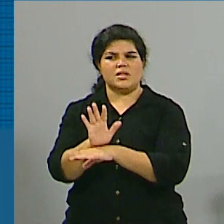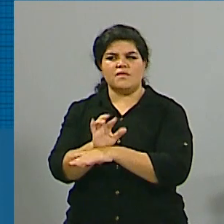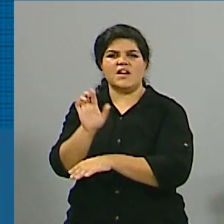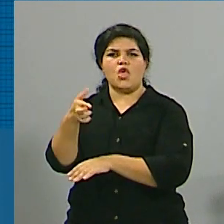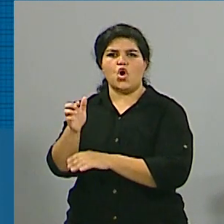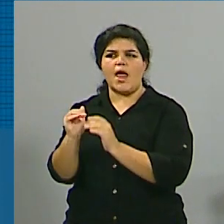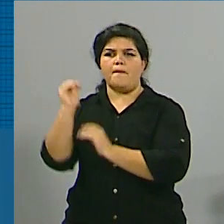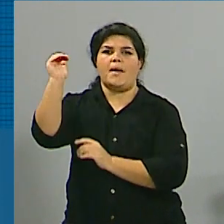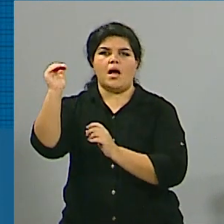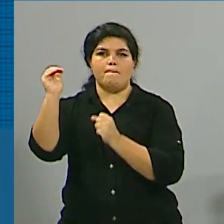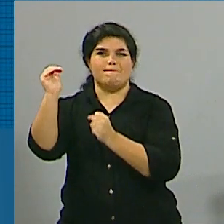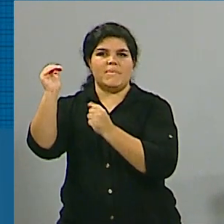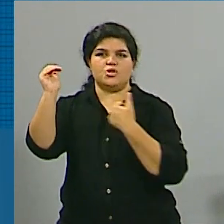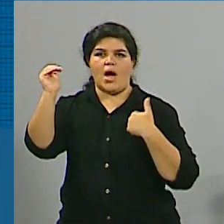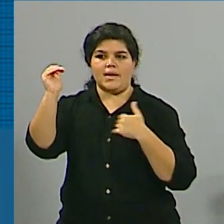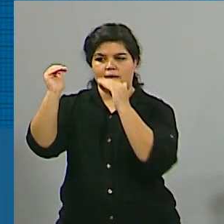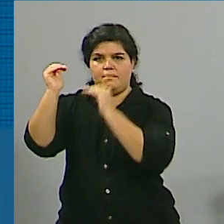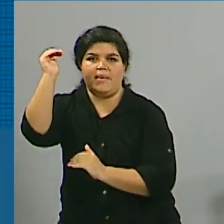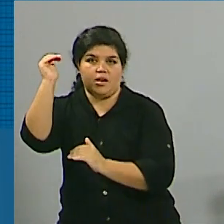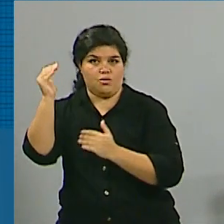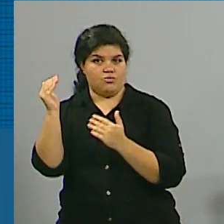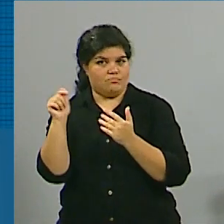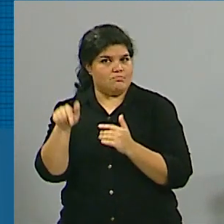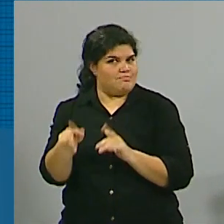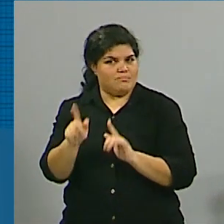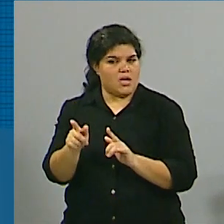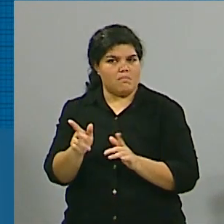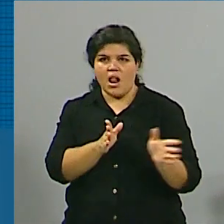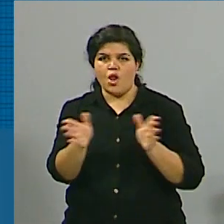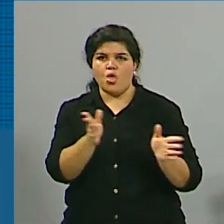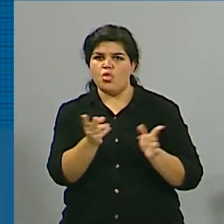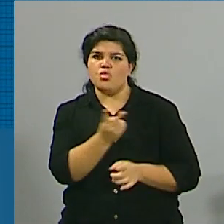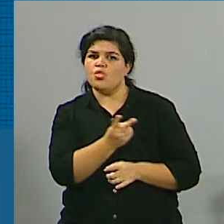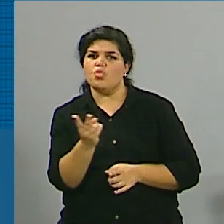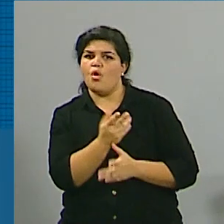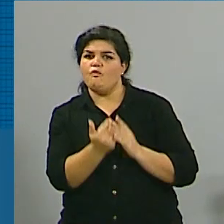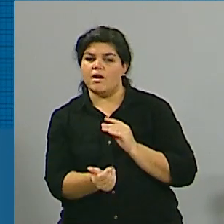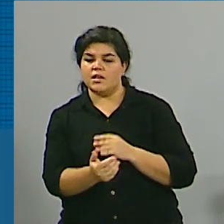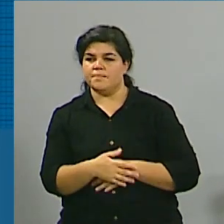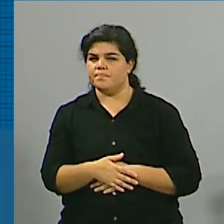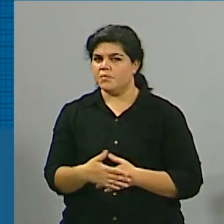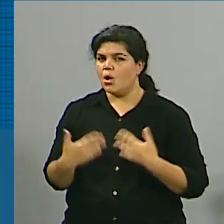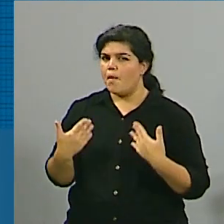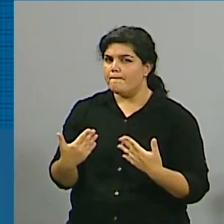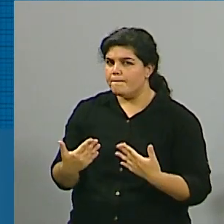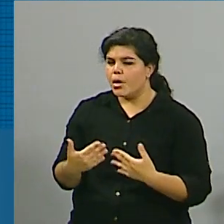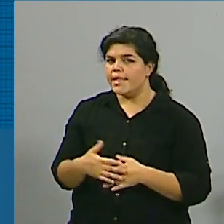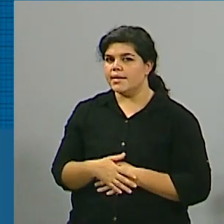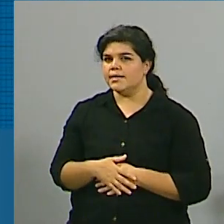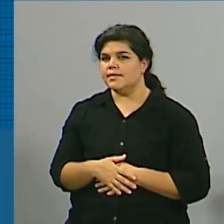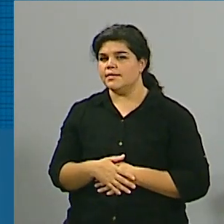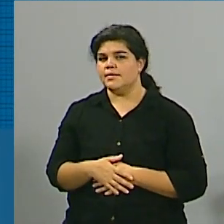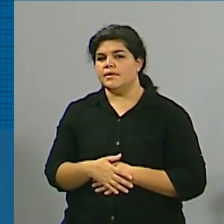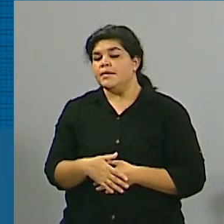los argentinos. ¿Puede cambiar el discurso de las figuras políticas de manera inmediata o